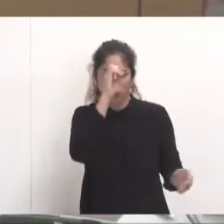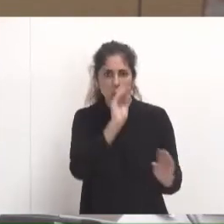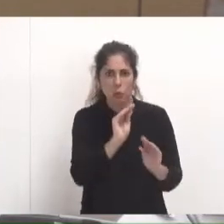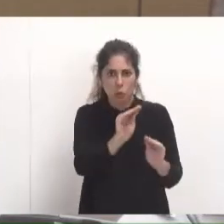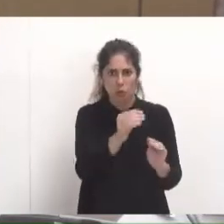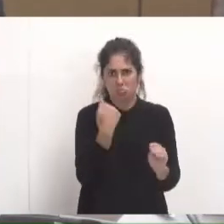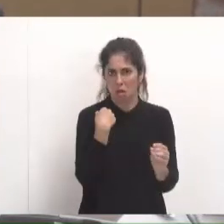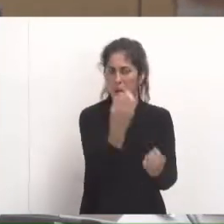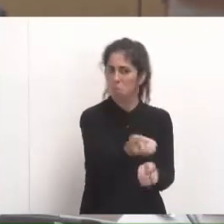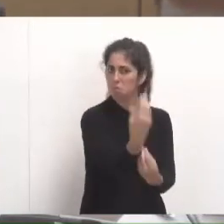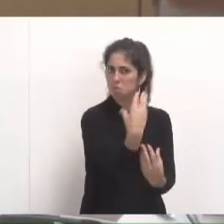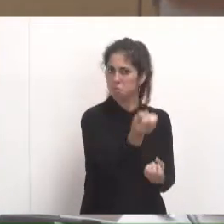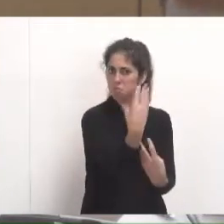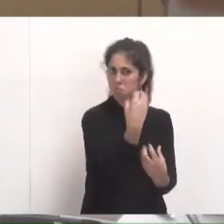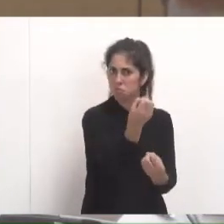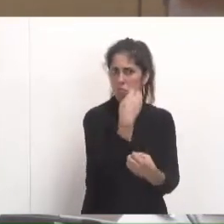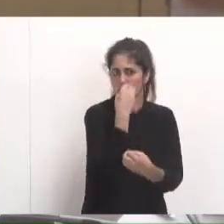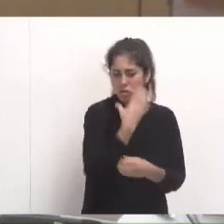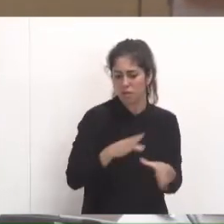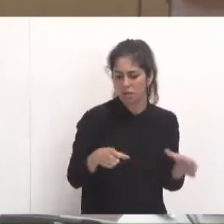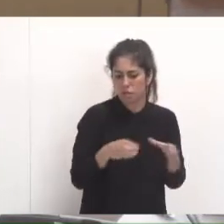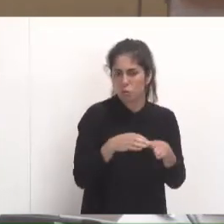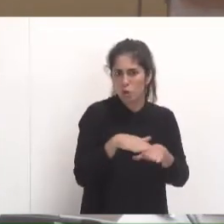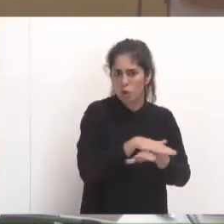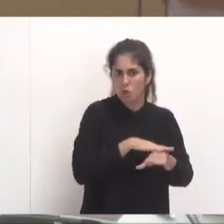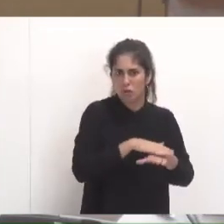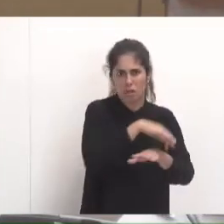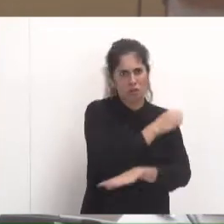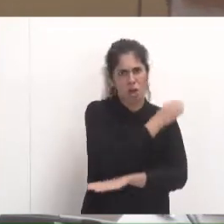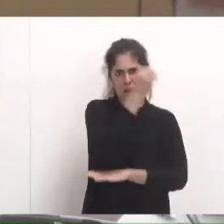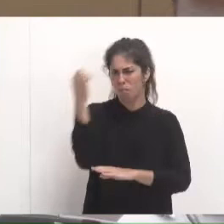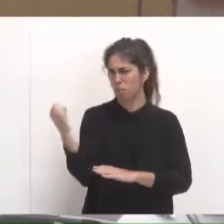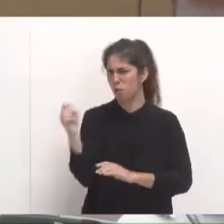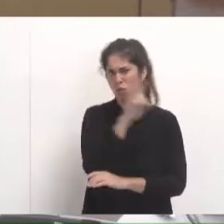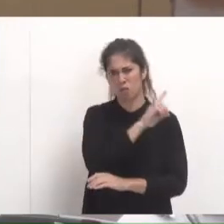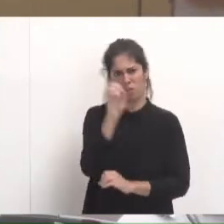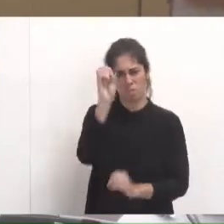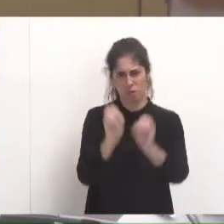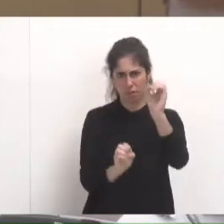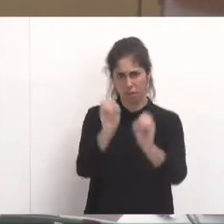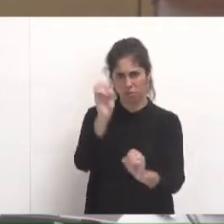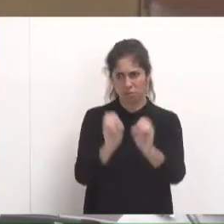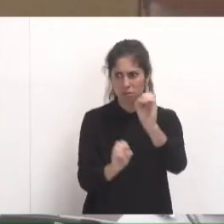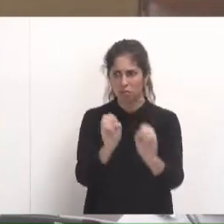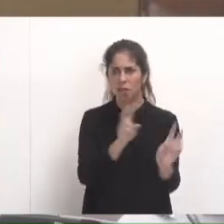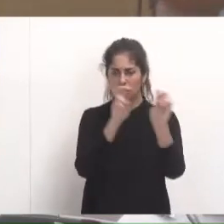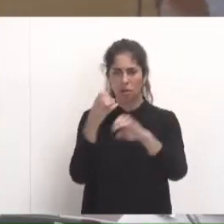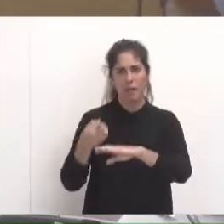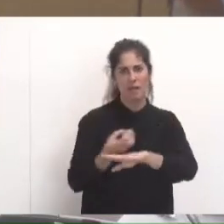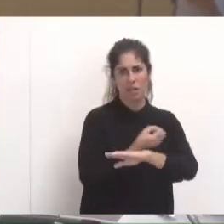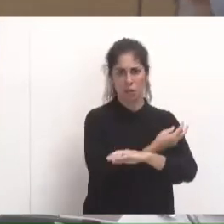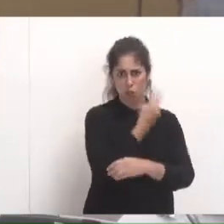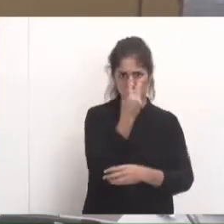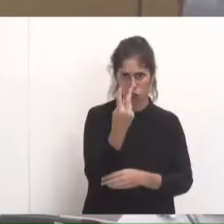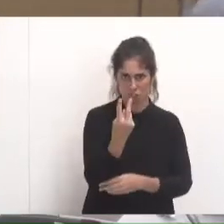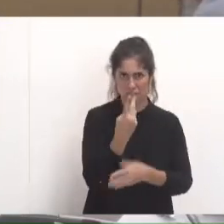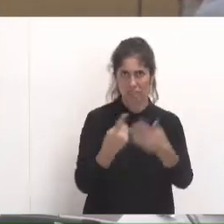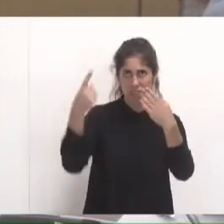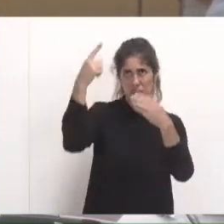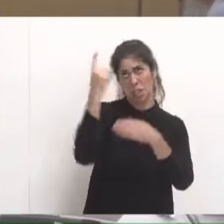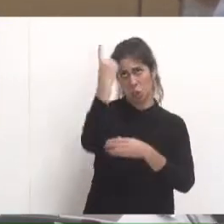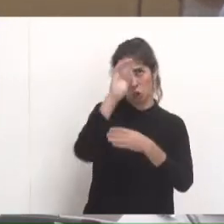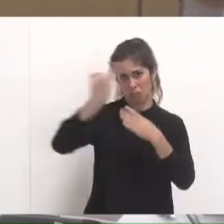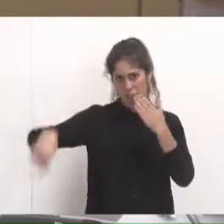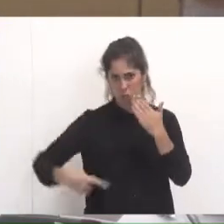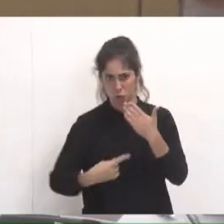la ha expresado, del Grupo de Gobierno, de apoyo total y absoluto al tema de los trenes. Y como siempre hace